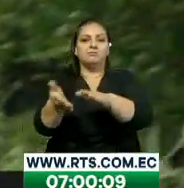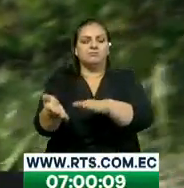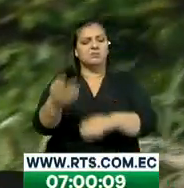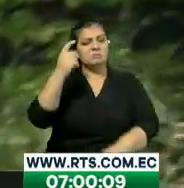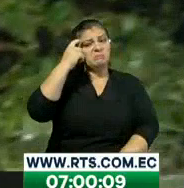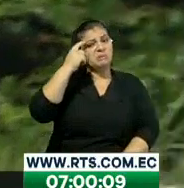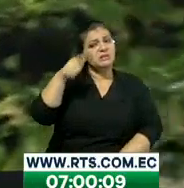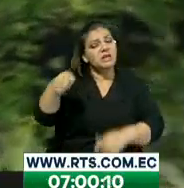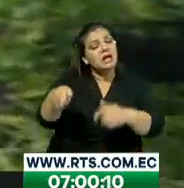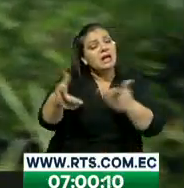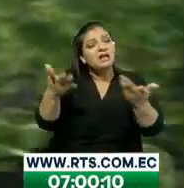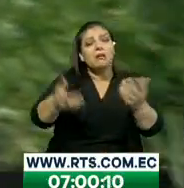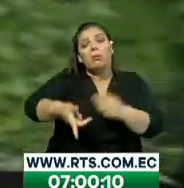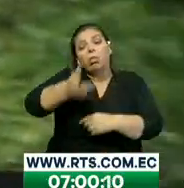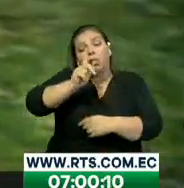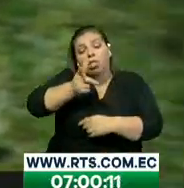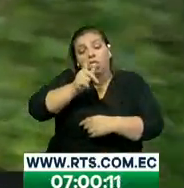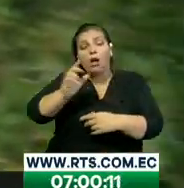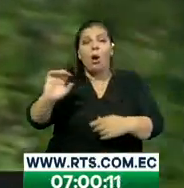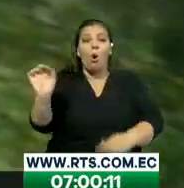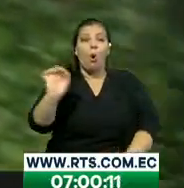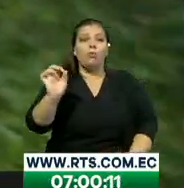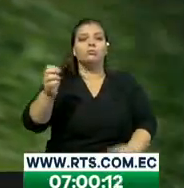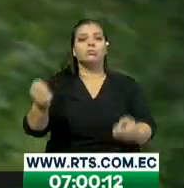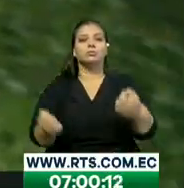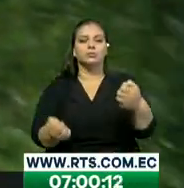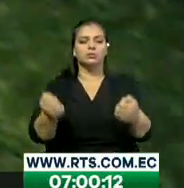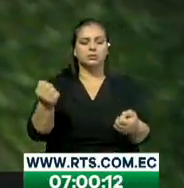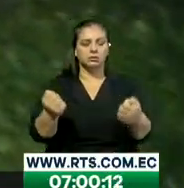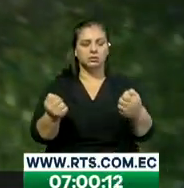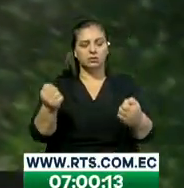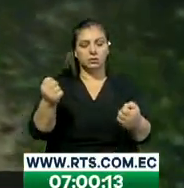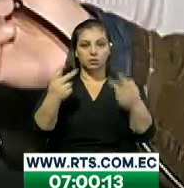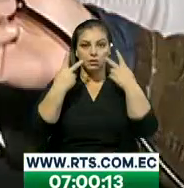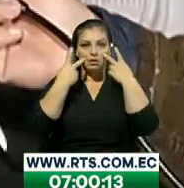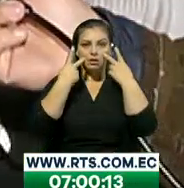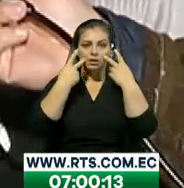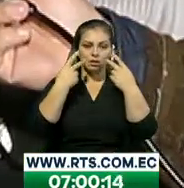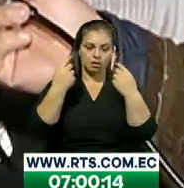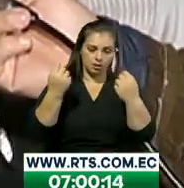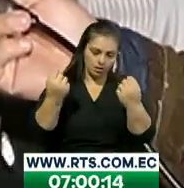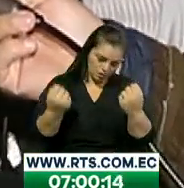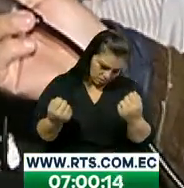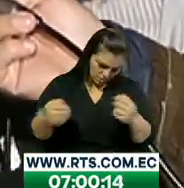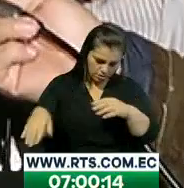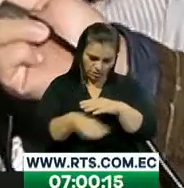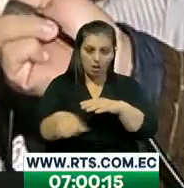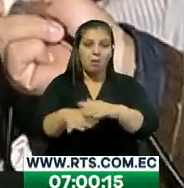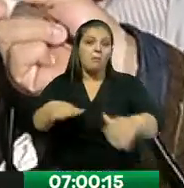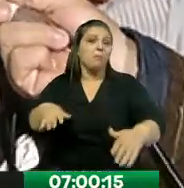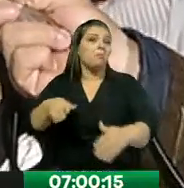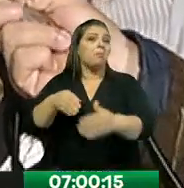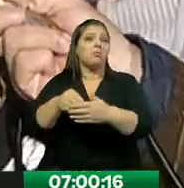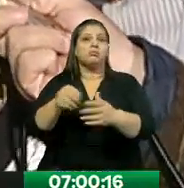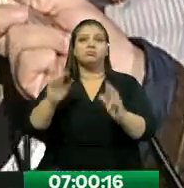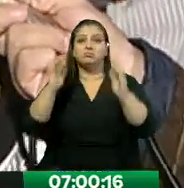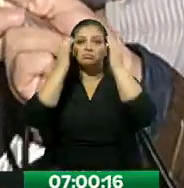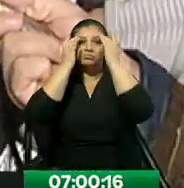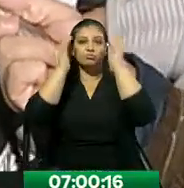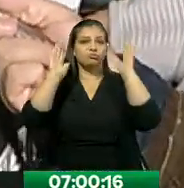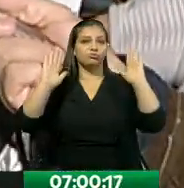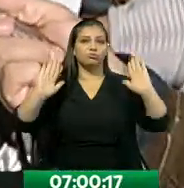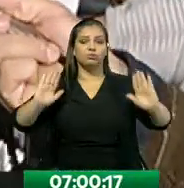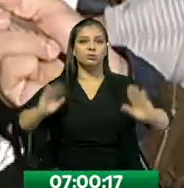quedó dormido. Se pudo virar el vehículo para poder sacar el cadáver y retirarlo del lugar hasta el momento y poderlo poner